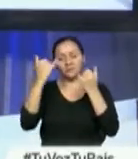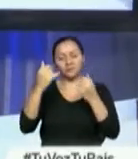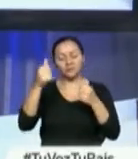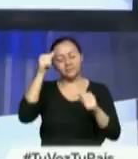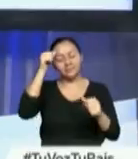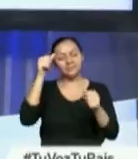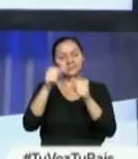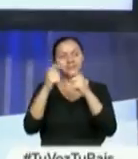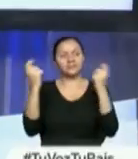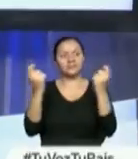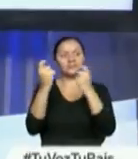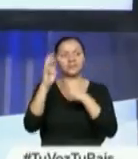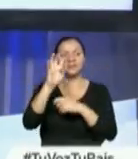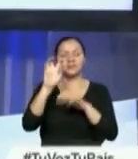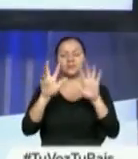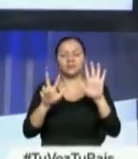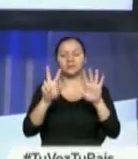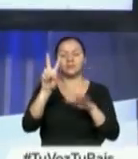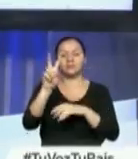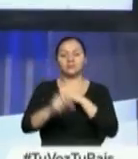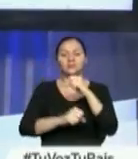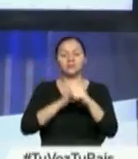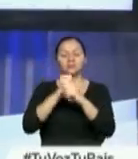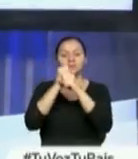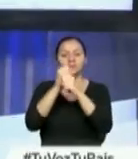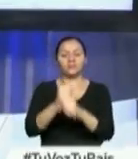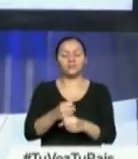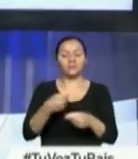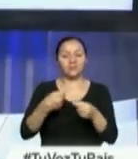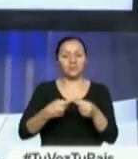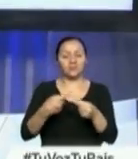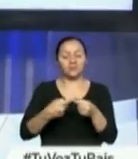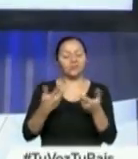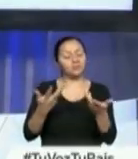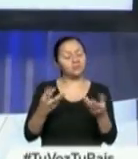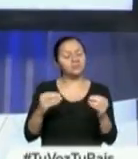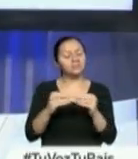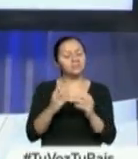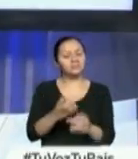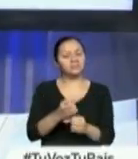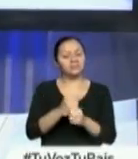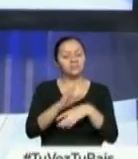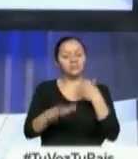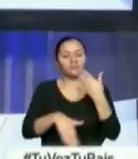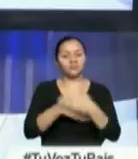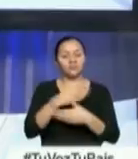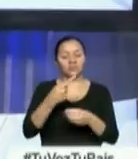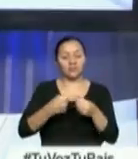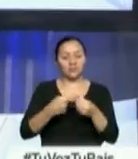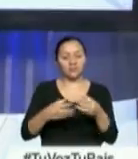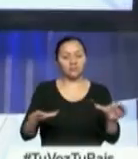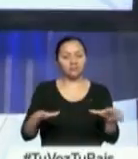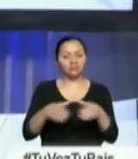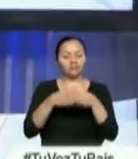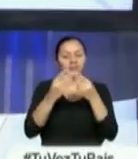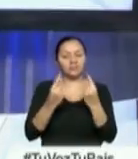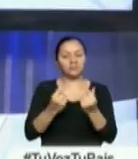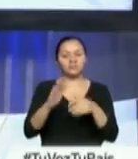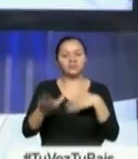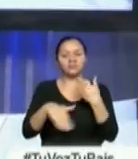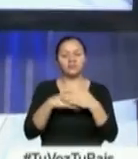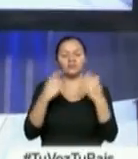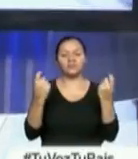los 482 años de fundación de la capital. Así que seguramente muchos de los capitalinos ya están listos para vivir estas